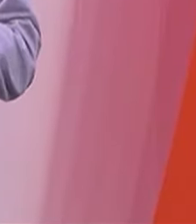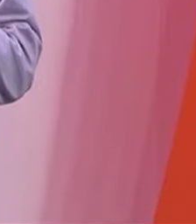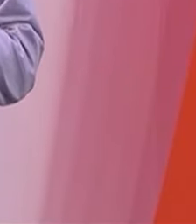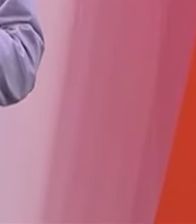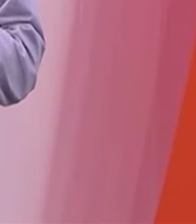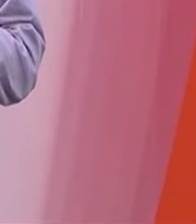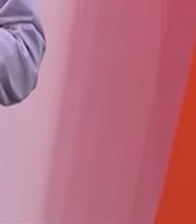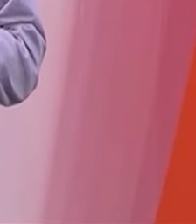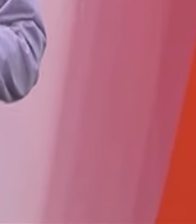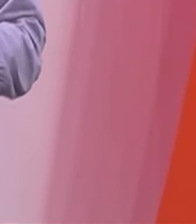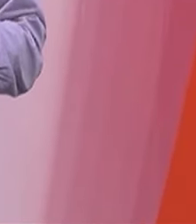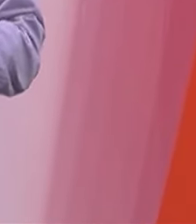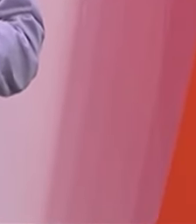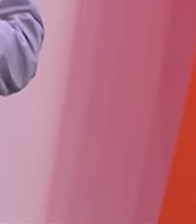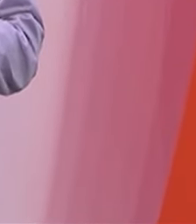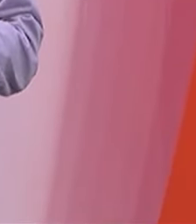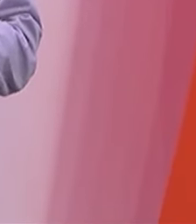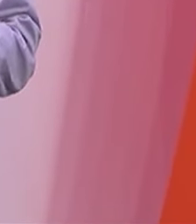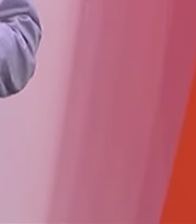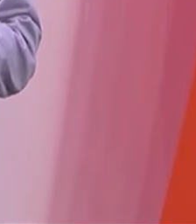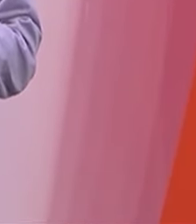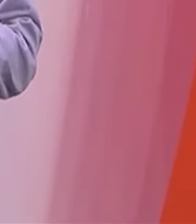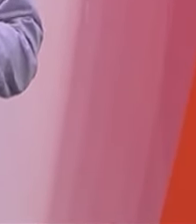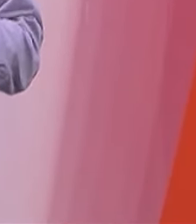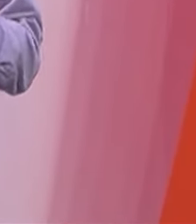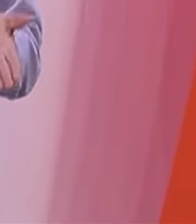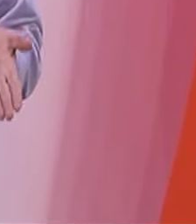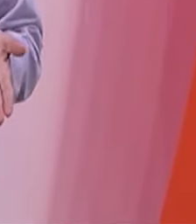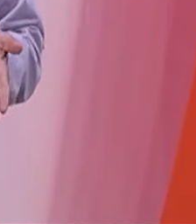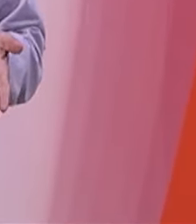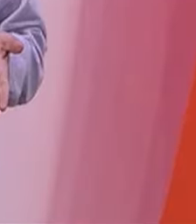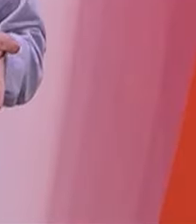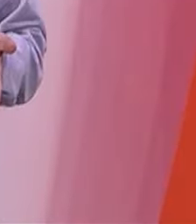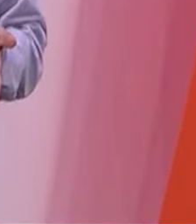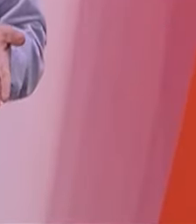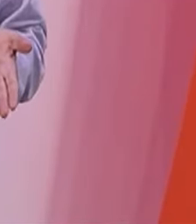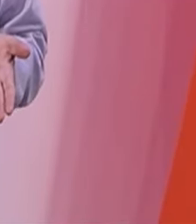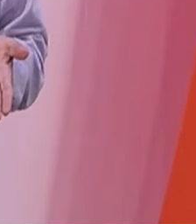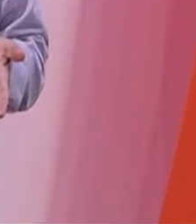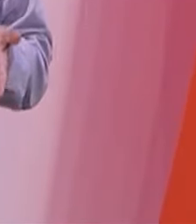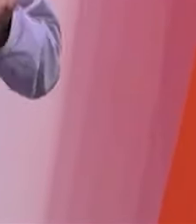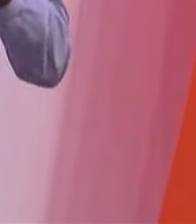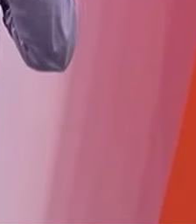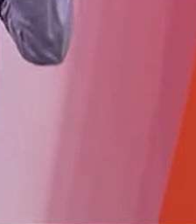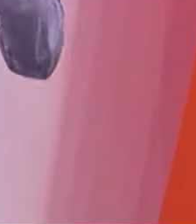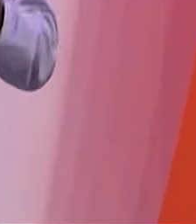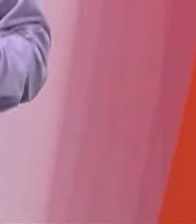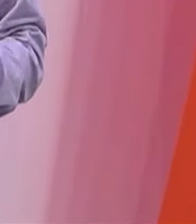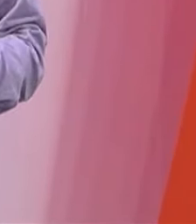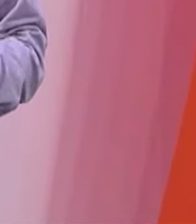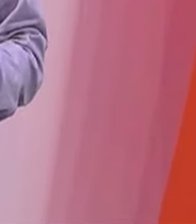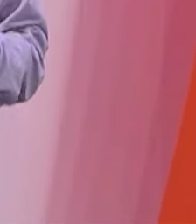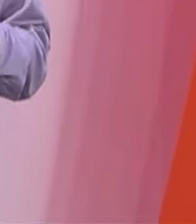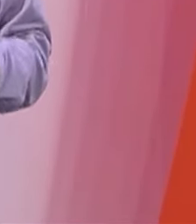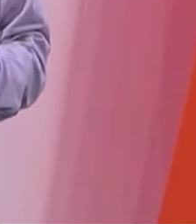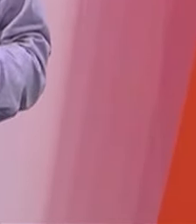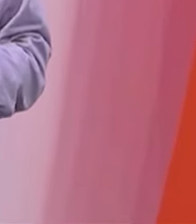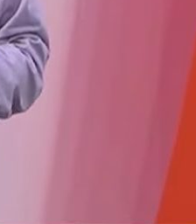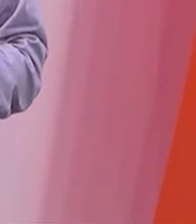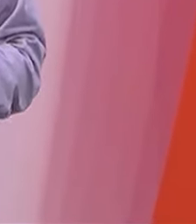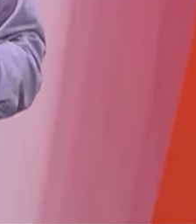Y cuando solamente lo hacen que no lo escriben, luego no se les fija el conocimiento. Estas actividades